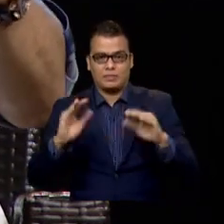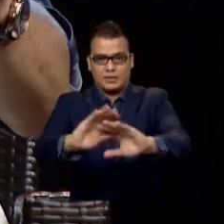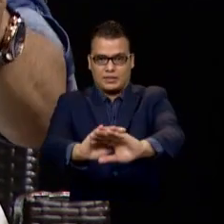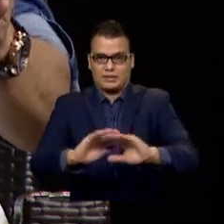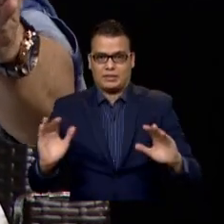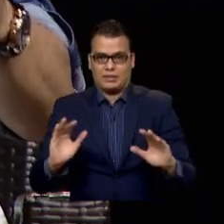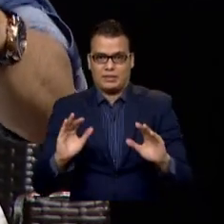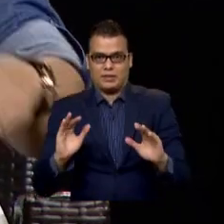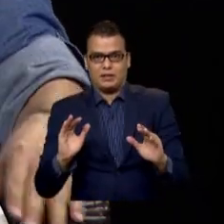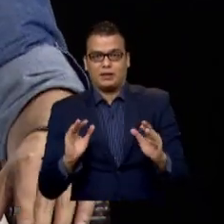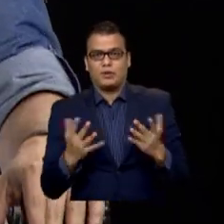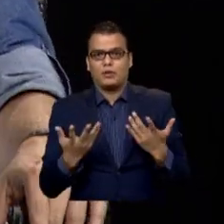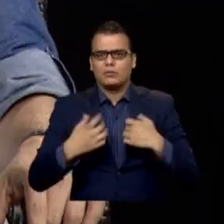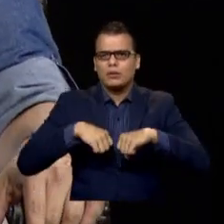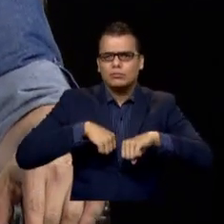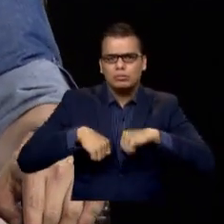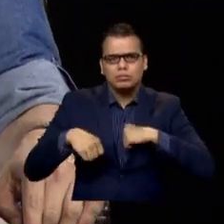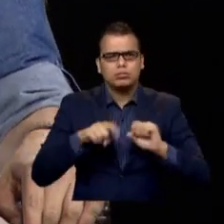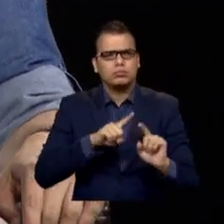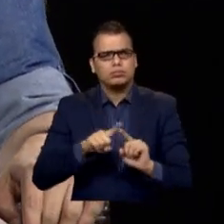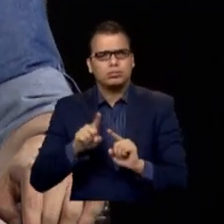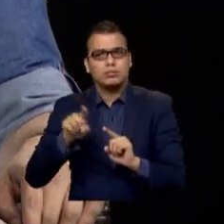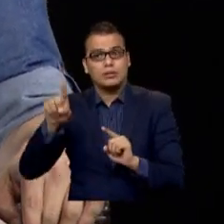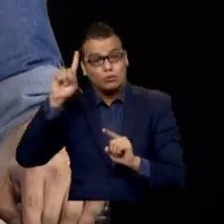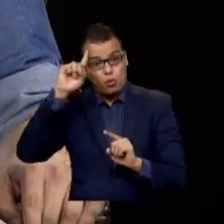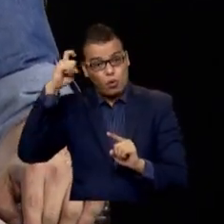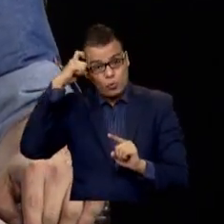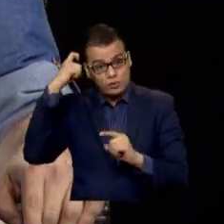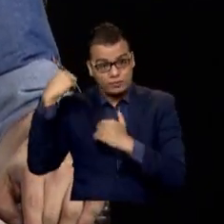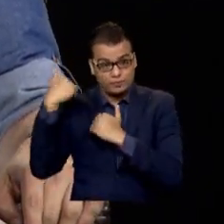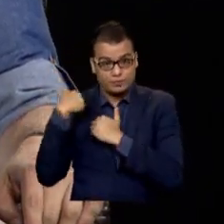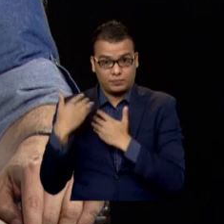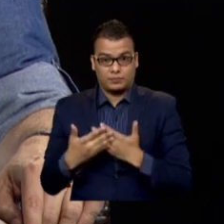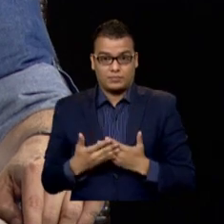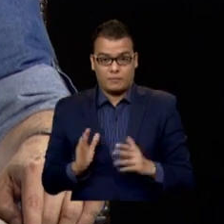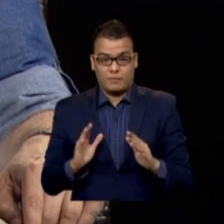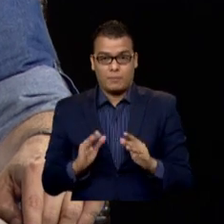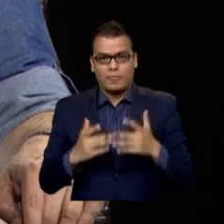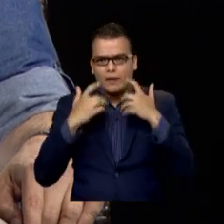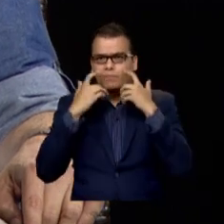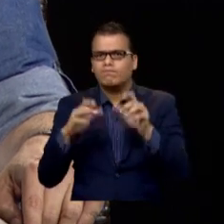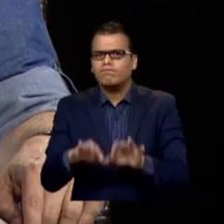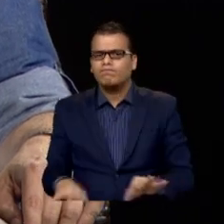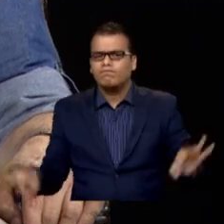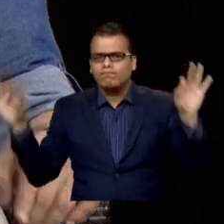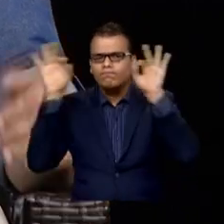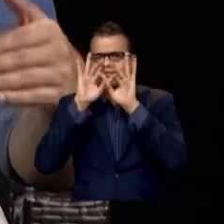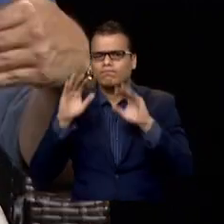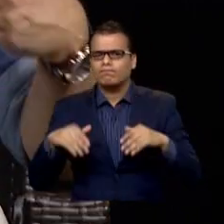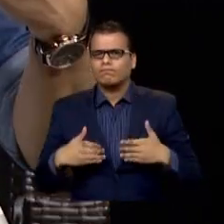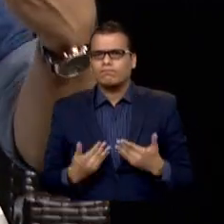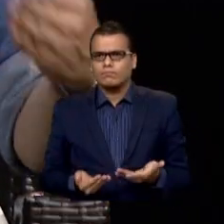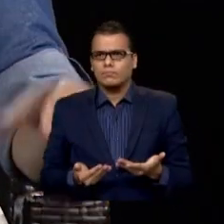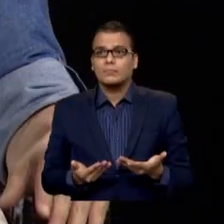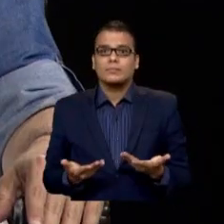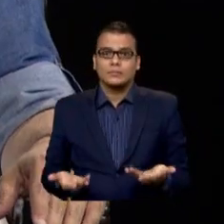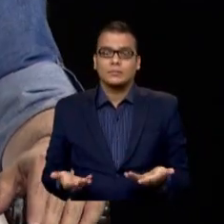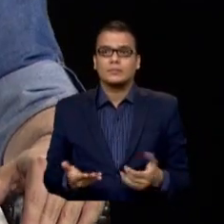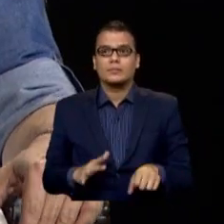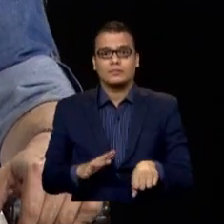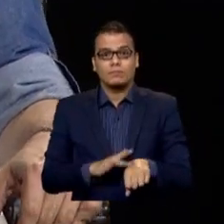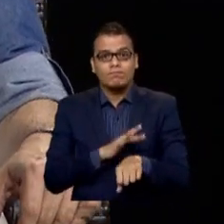una batería de acciones que tiene que adelantar el Estado. Tal vez la más importante es